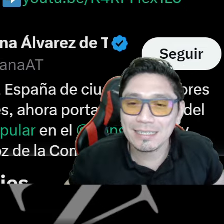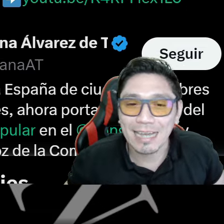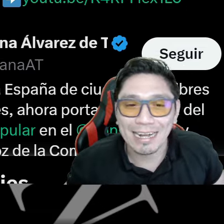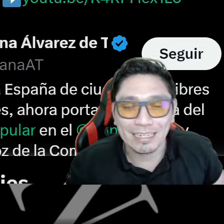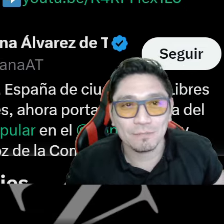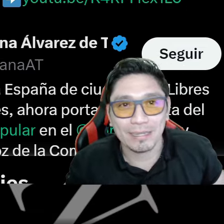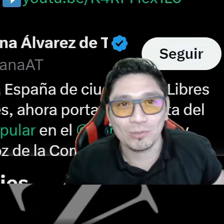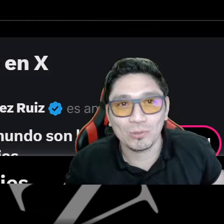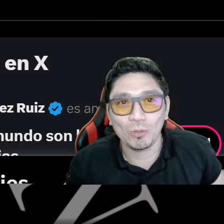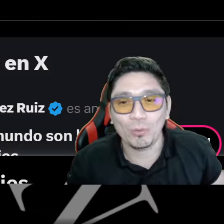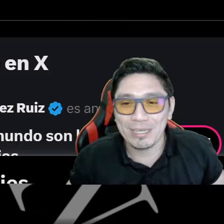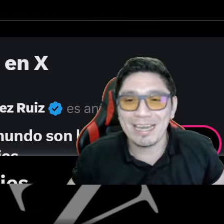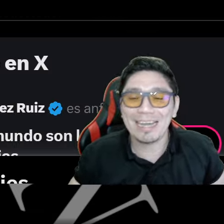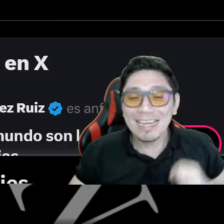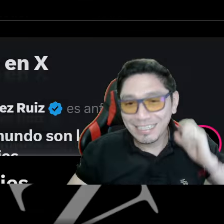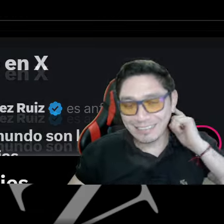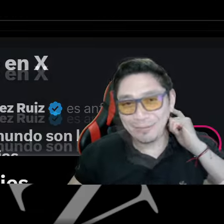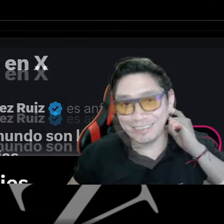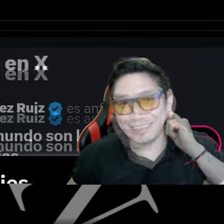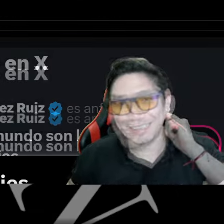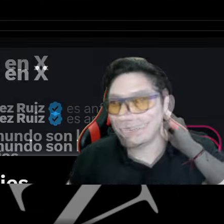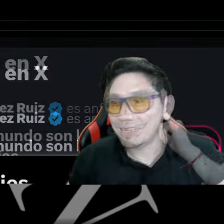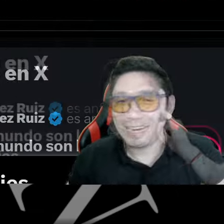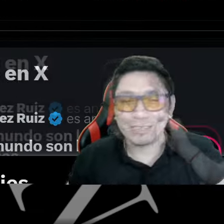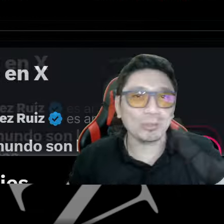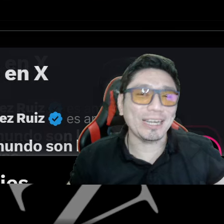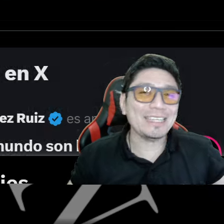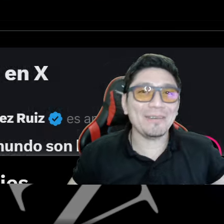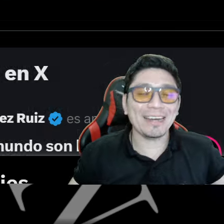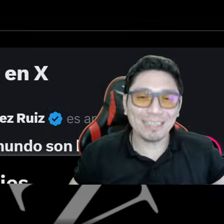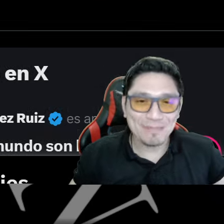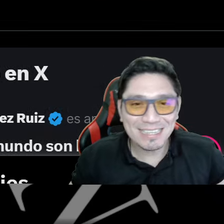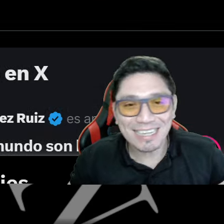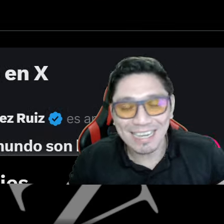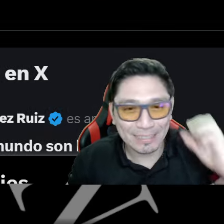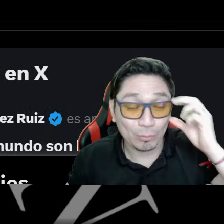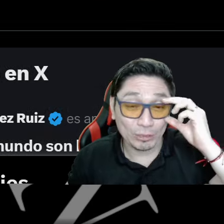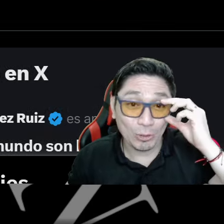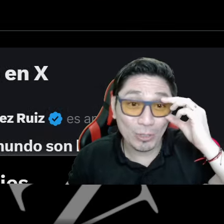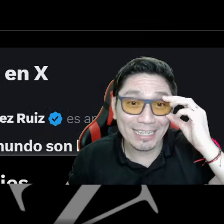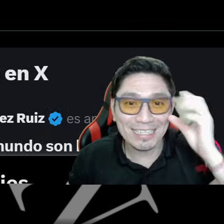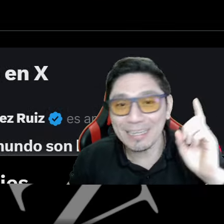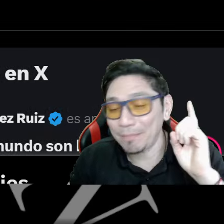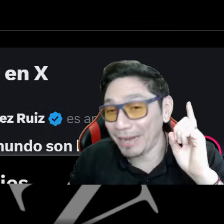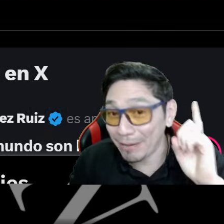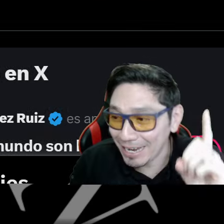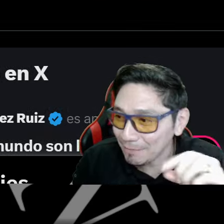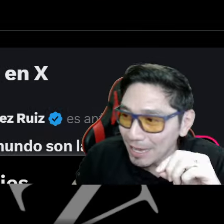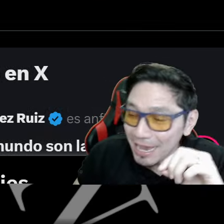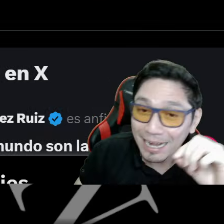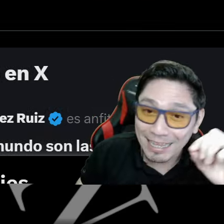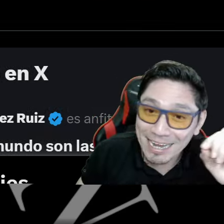feliz al respecto no podía saberse Arturo Saldívar también se posiciona y dice para